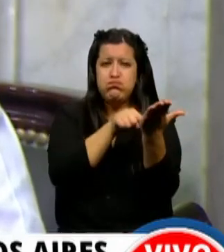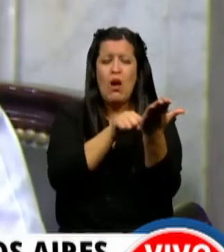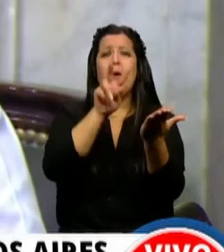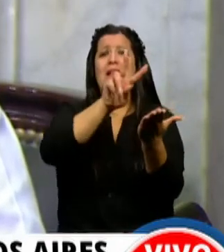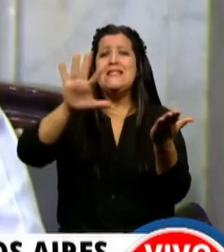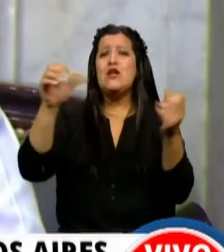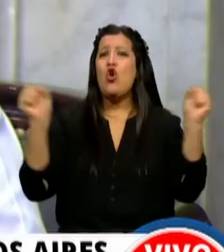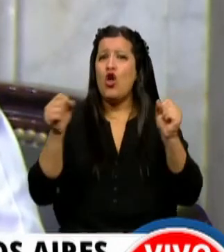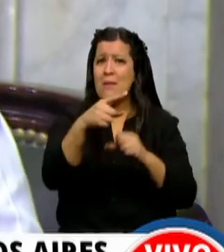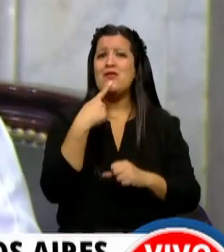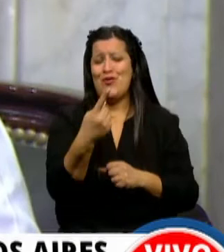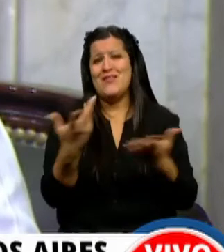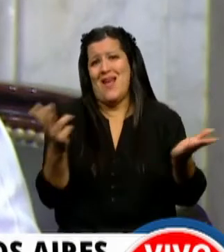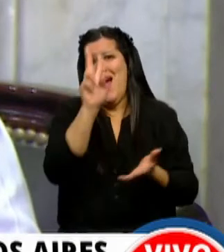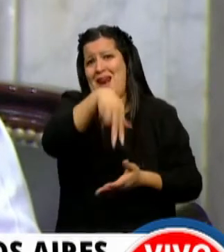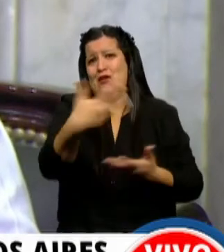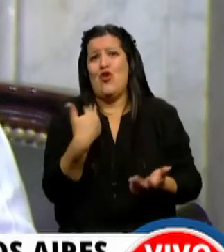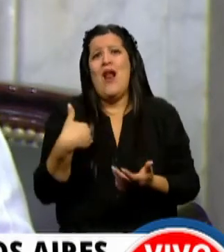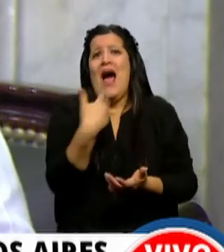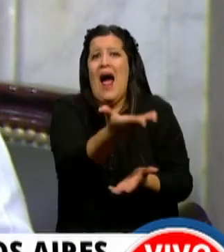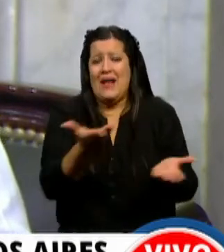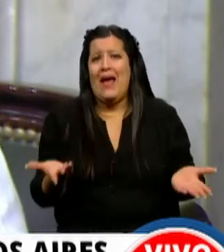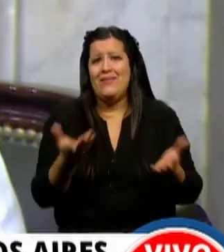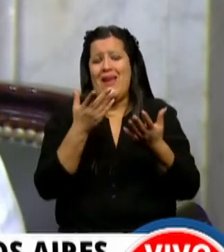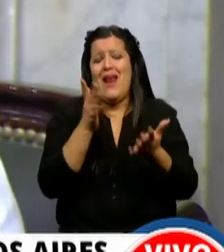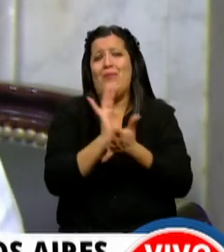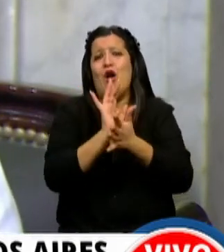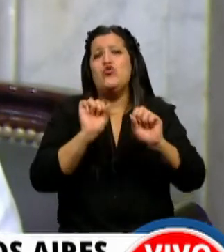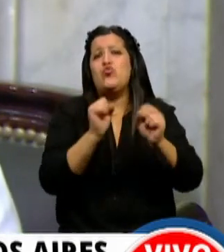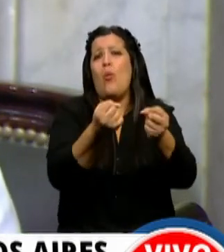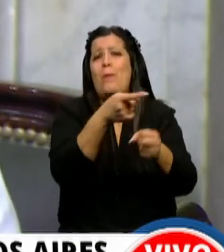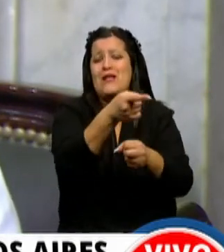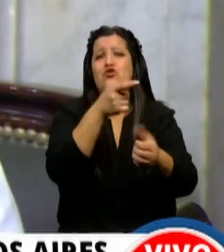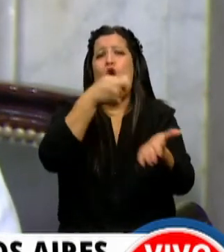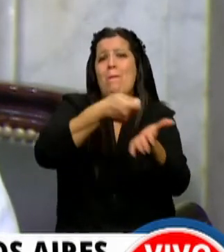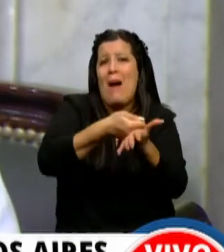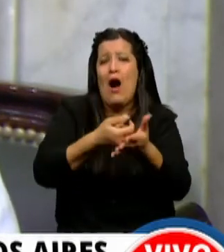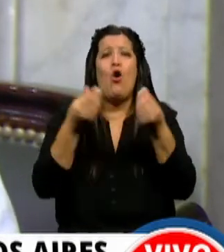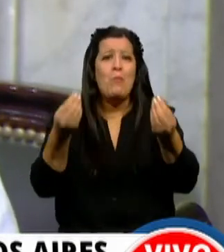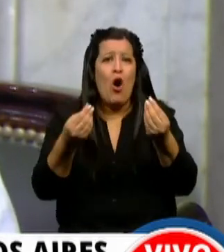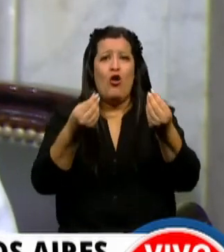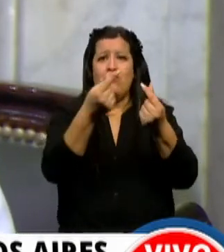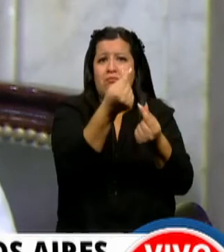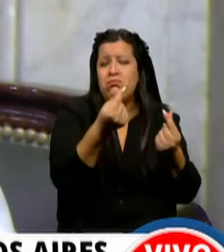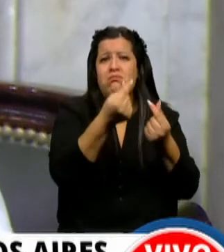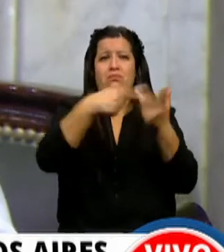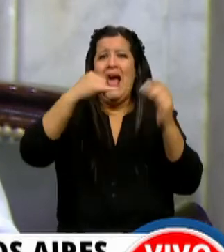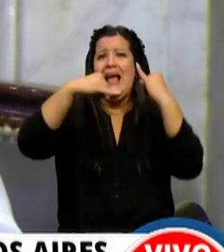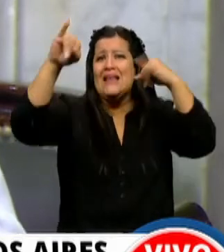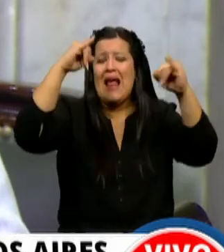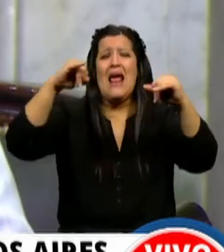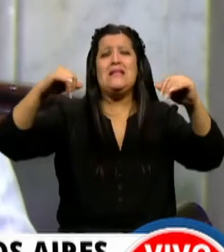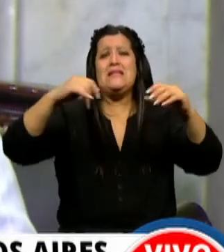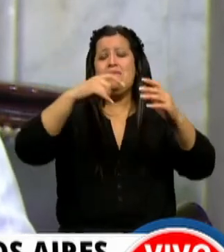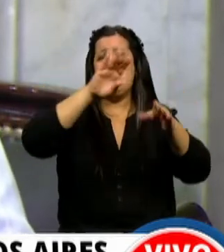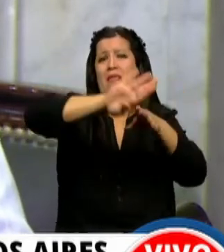de mayo diciendo con razón que la Argentina debe impulsar la suspensión de los pagos por capital, intereses con el FMI y el Club de